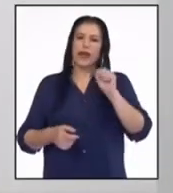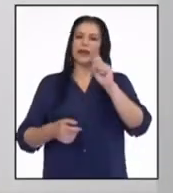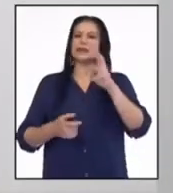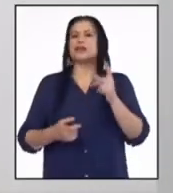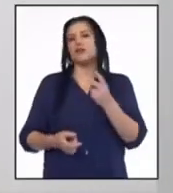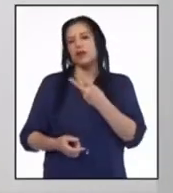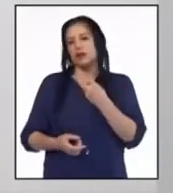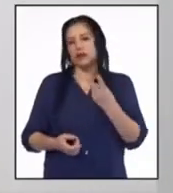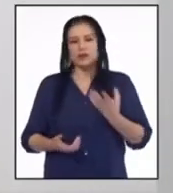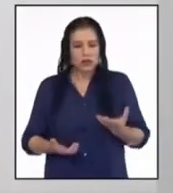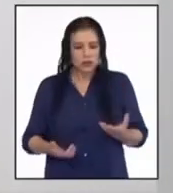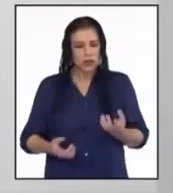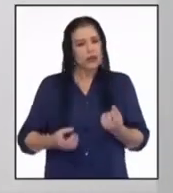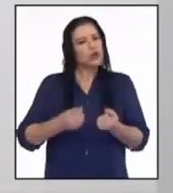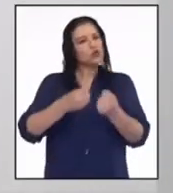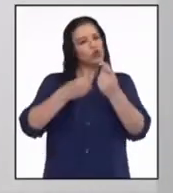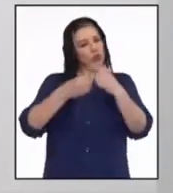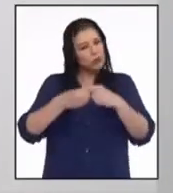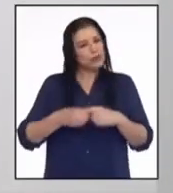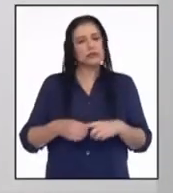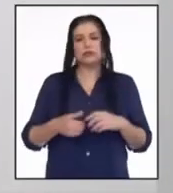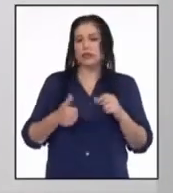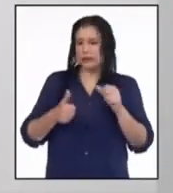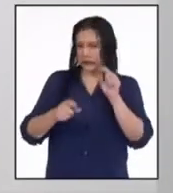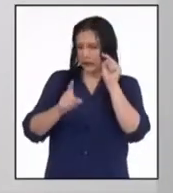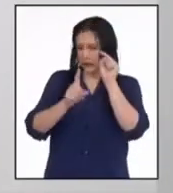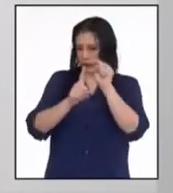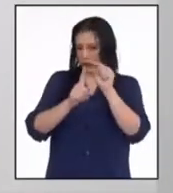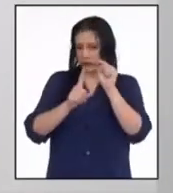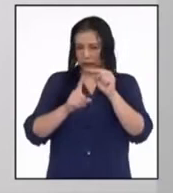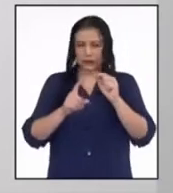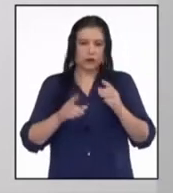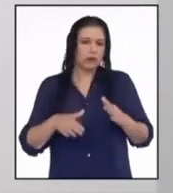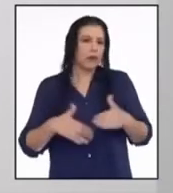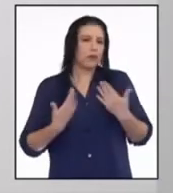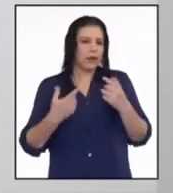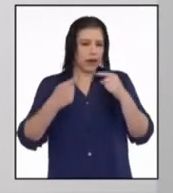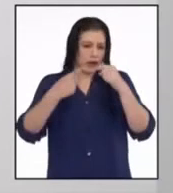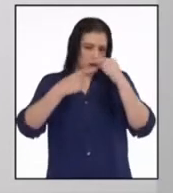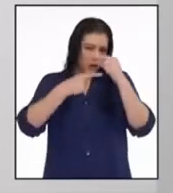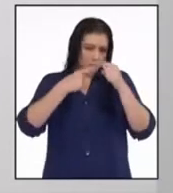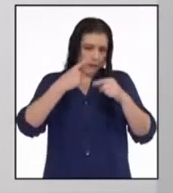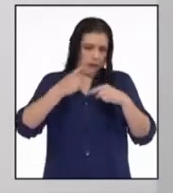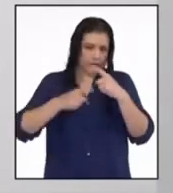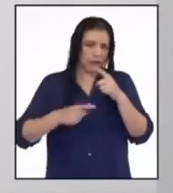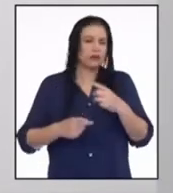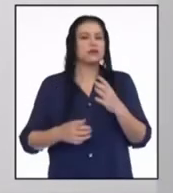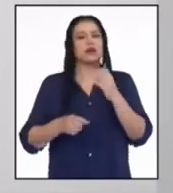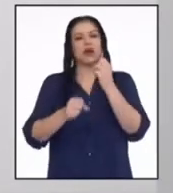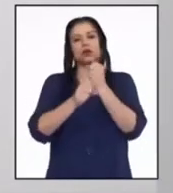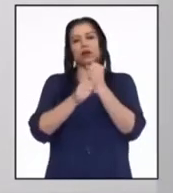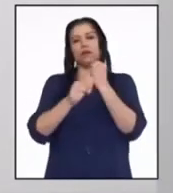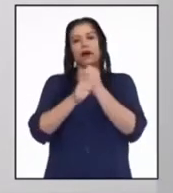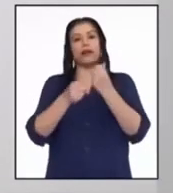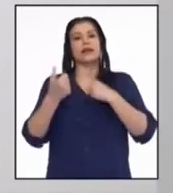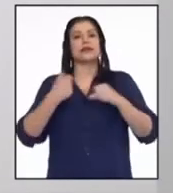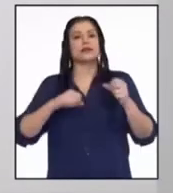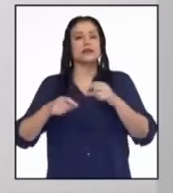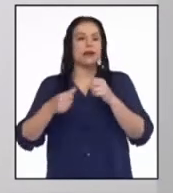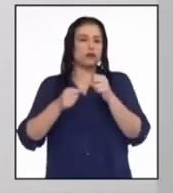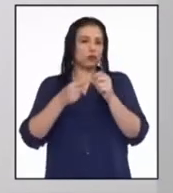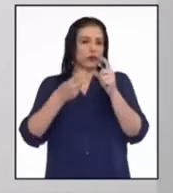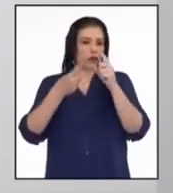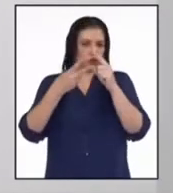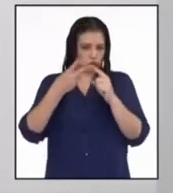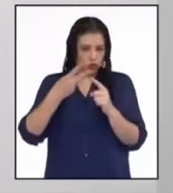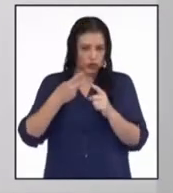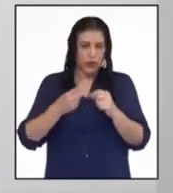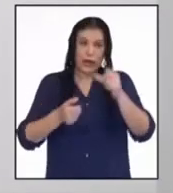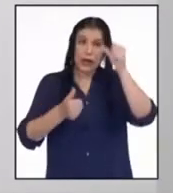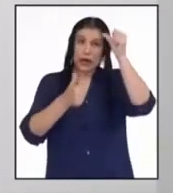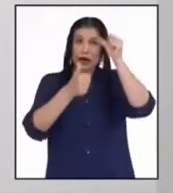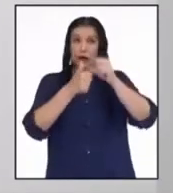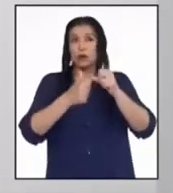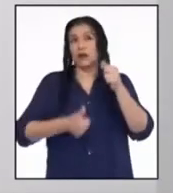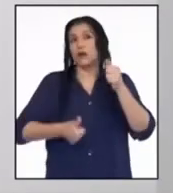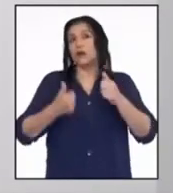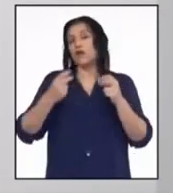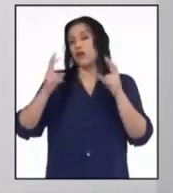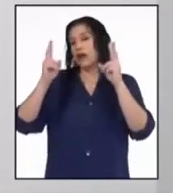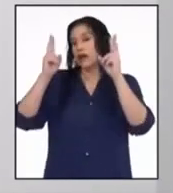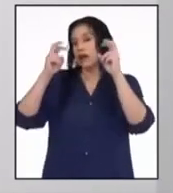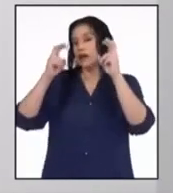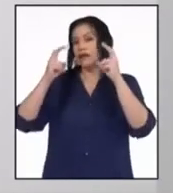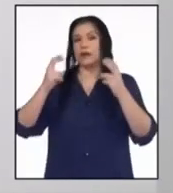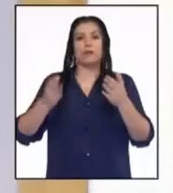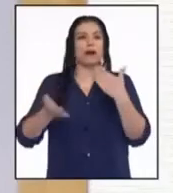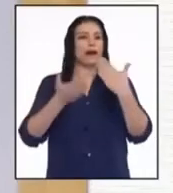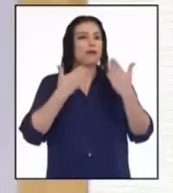Stephanie, Junior, su participación ha sido precisa como para comentar sobre lo trabajado en la actividad 2. ¿Recuerdan cuál fue la